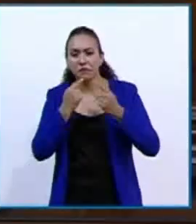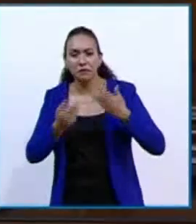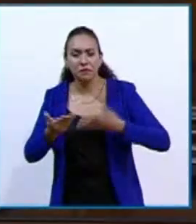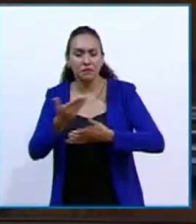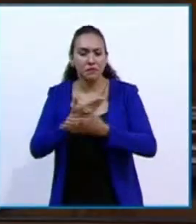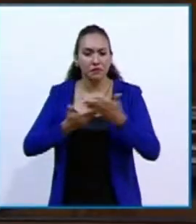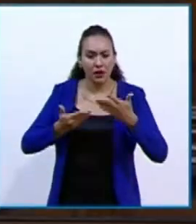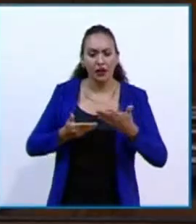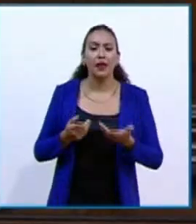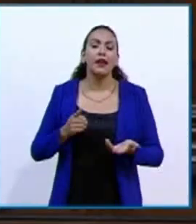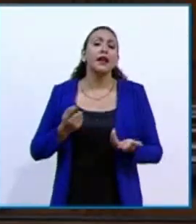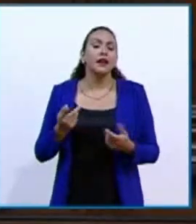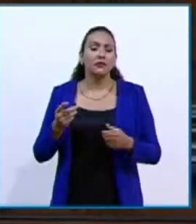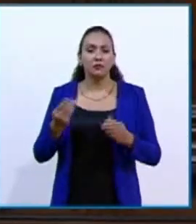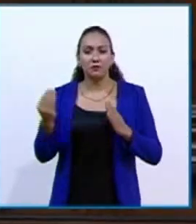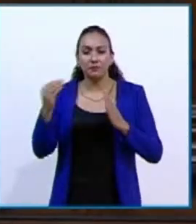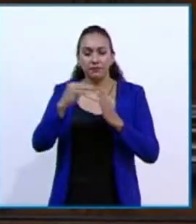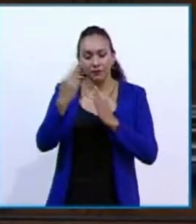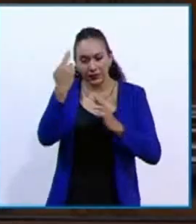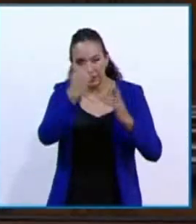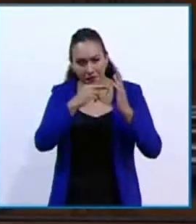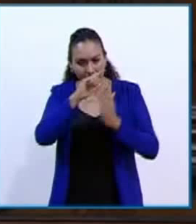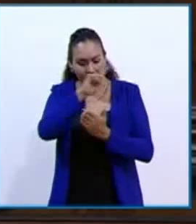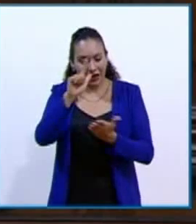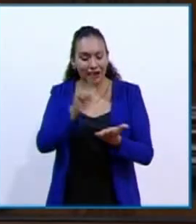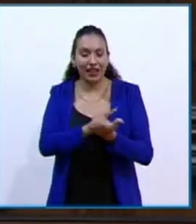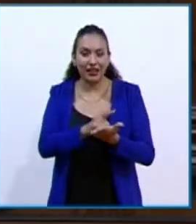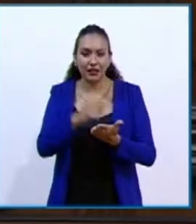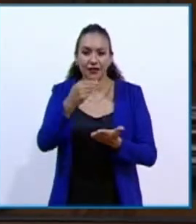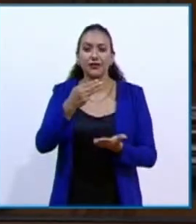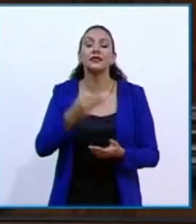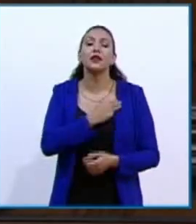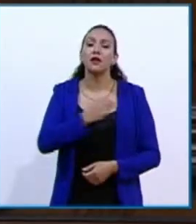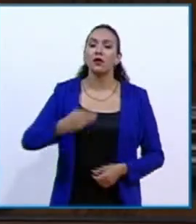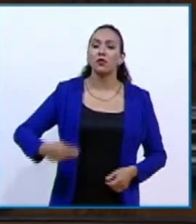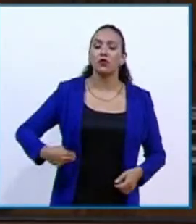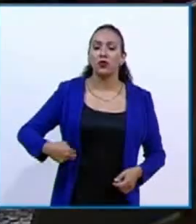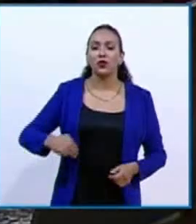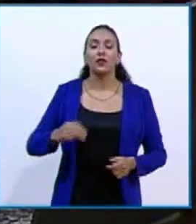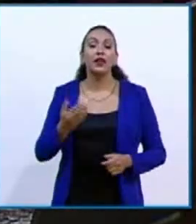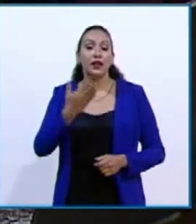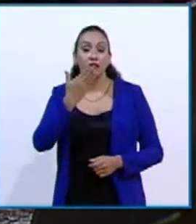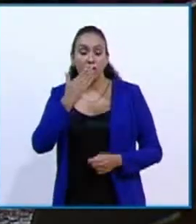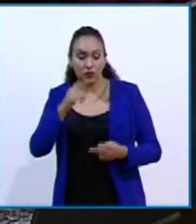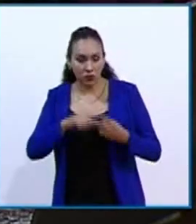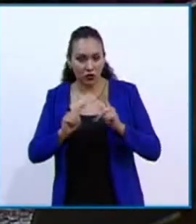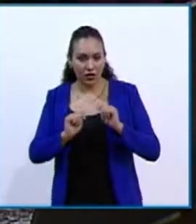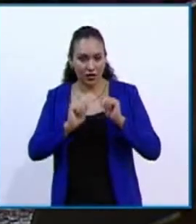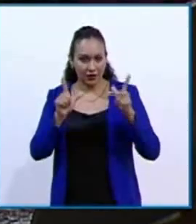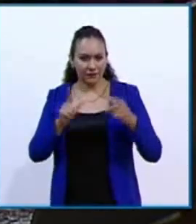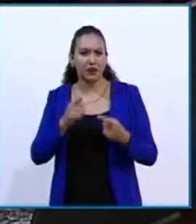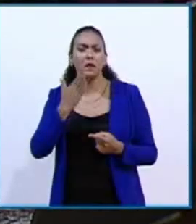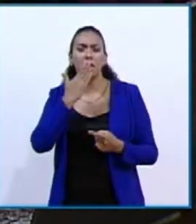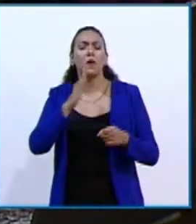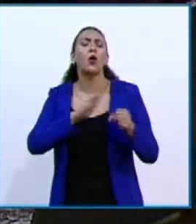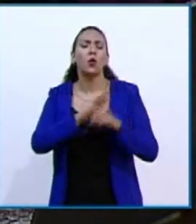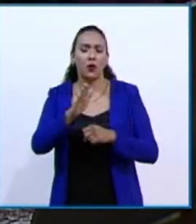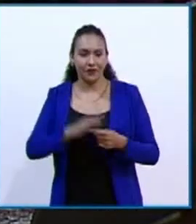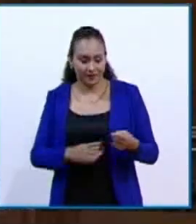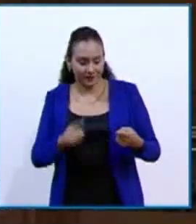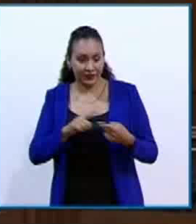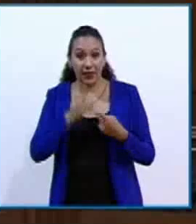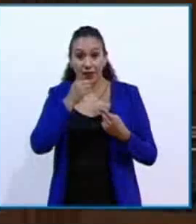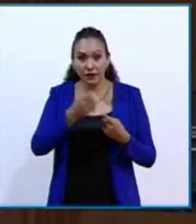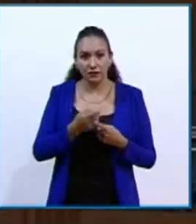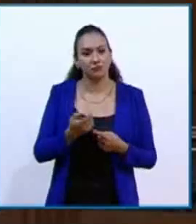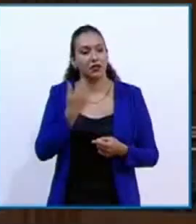diversas disposiciones de leyes de ingresos de municipios de Sonora y Tlaxcala. De las leyes de Sonora invalidó los preceptos que establecían cobros por